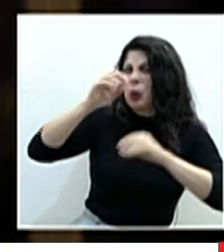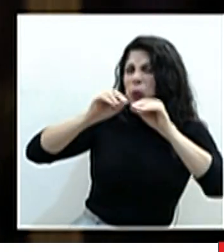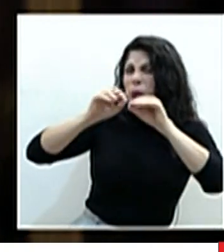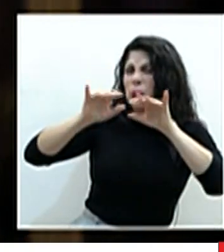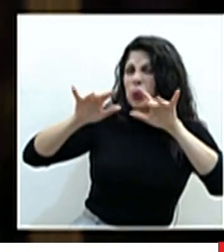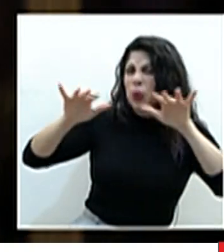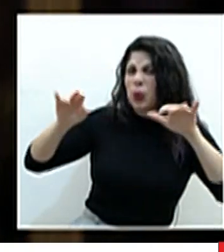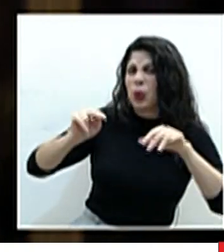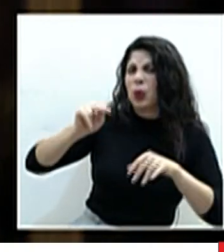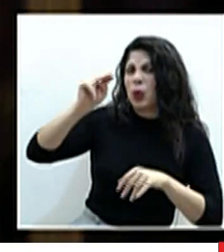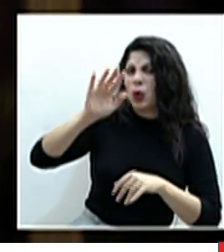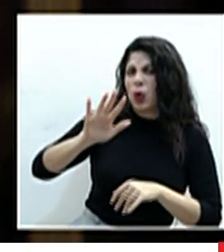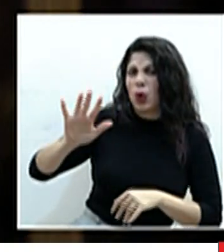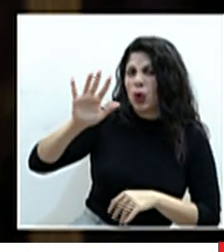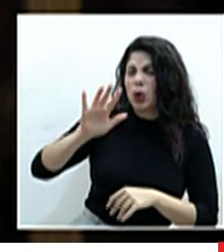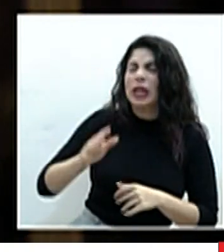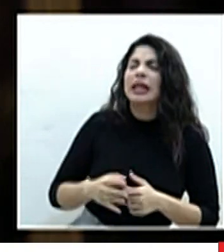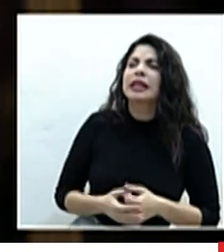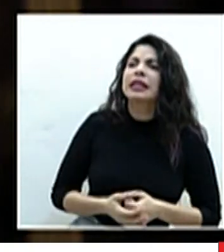zona norte,